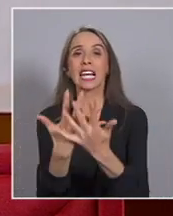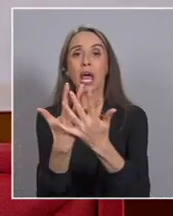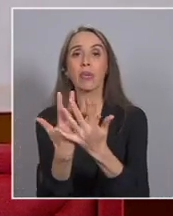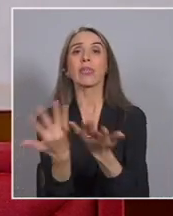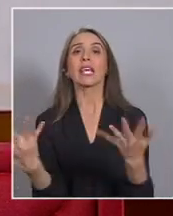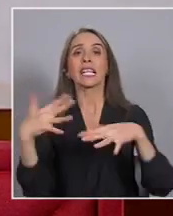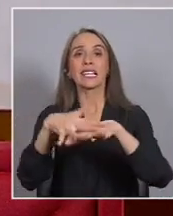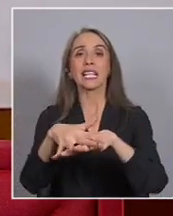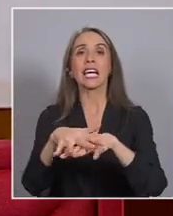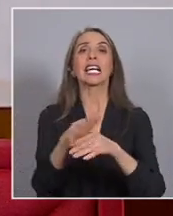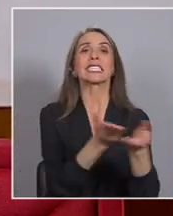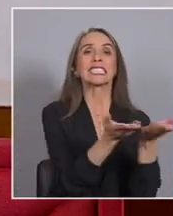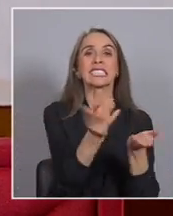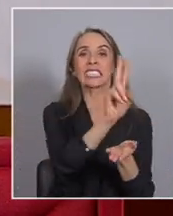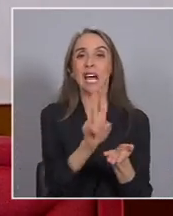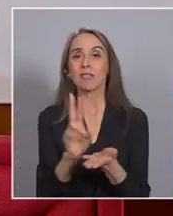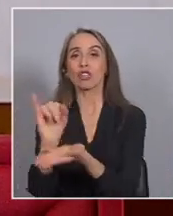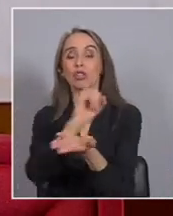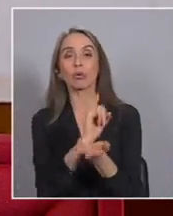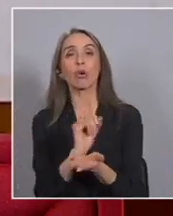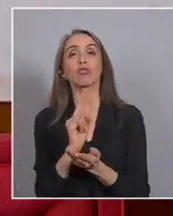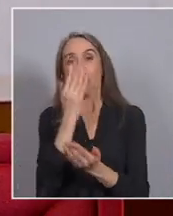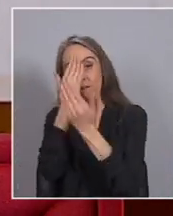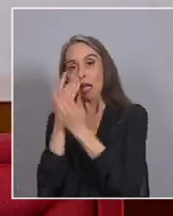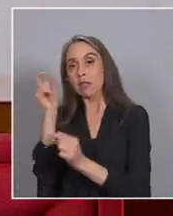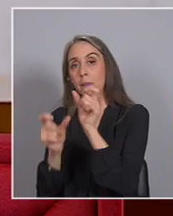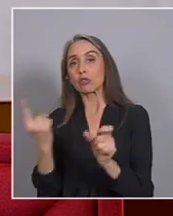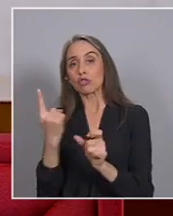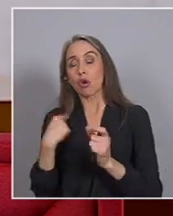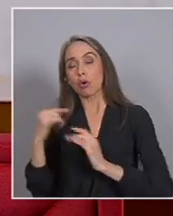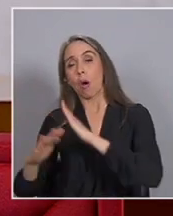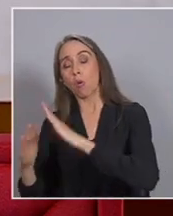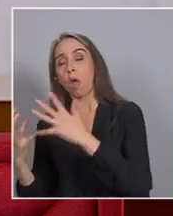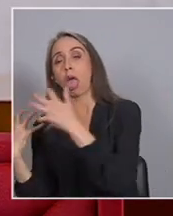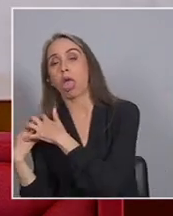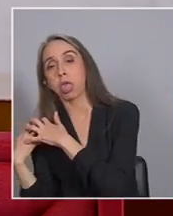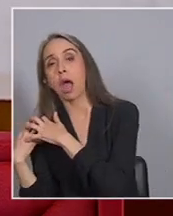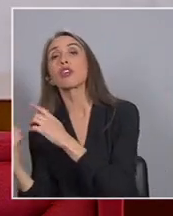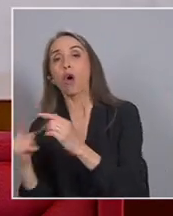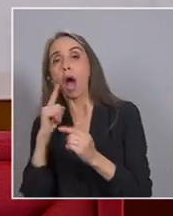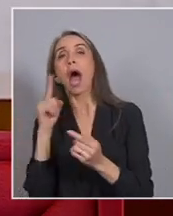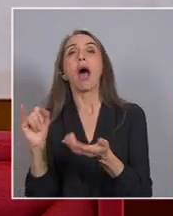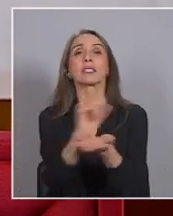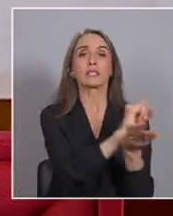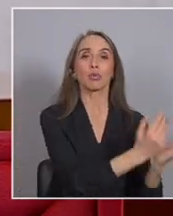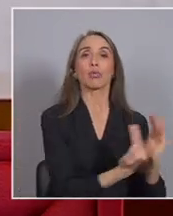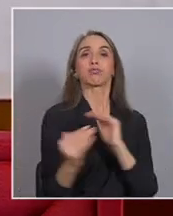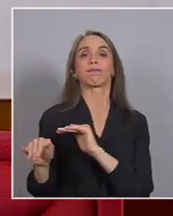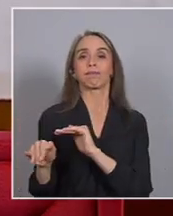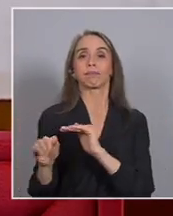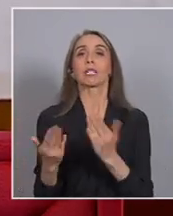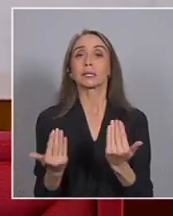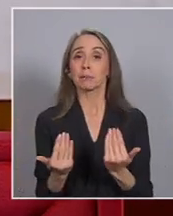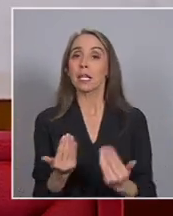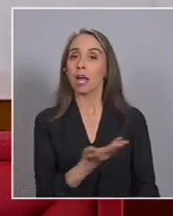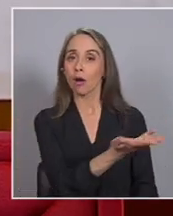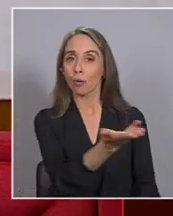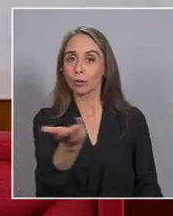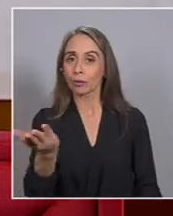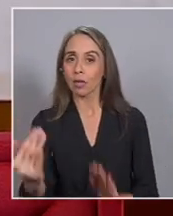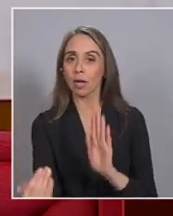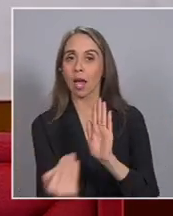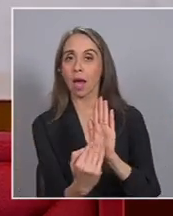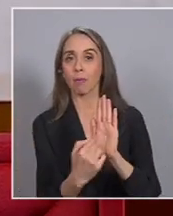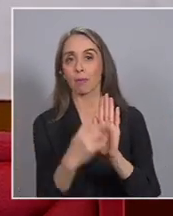instituciones para que nadie más enfrente solo la tarea de cuidar. Y esperamos contar para ello nuevamente con todo vuestro